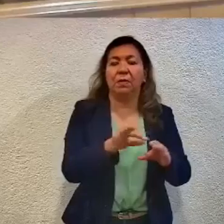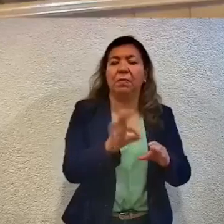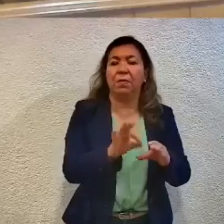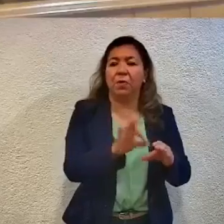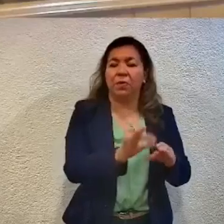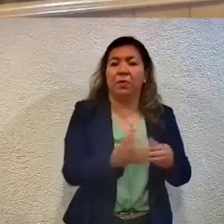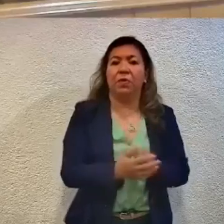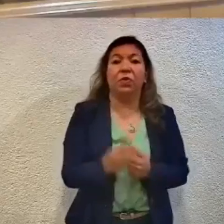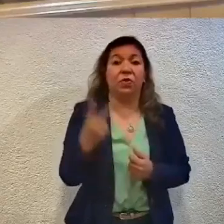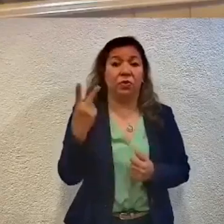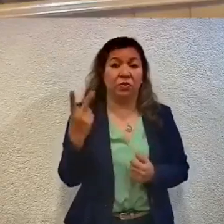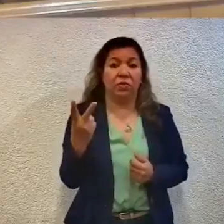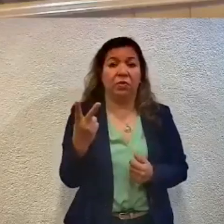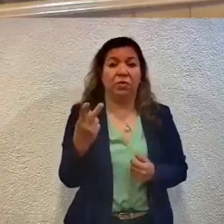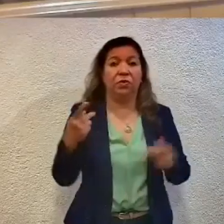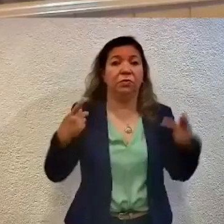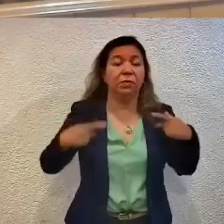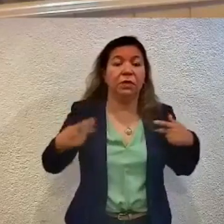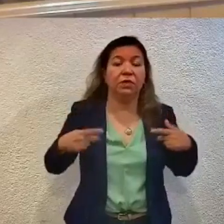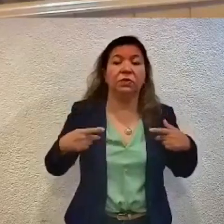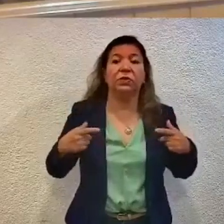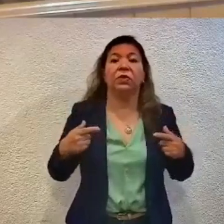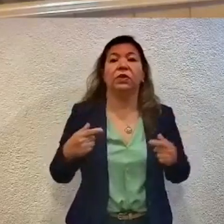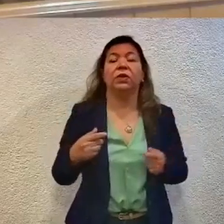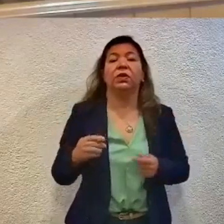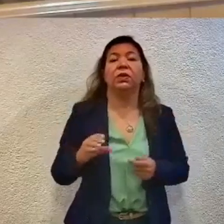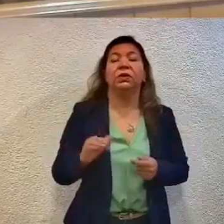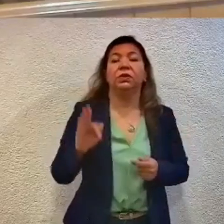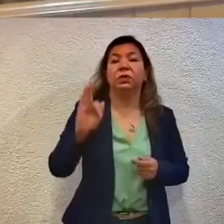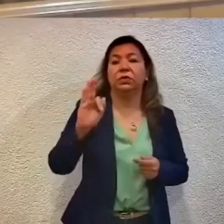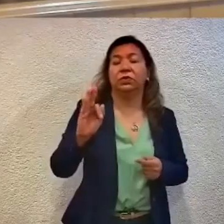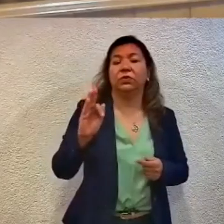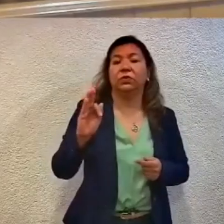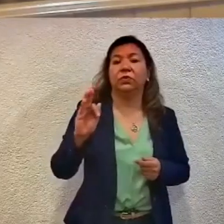dos funcionarias públicas